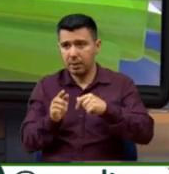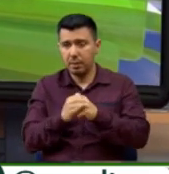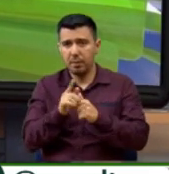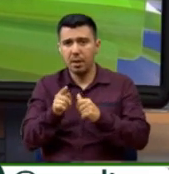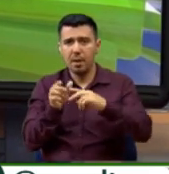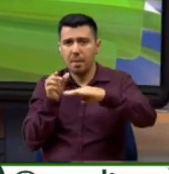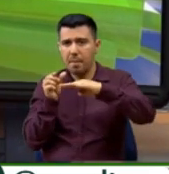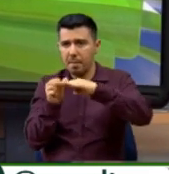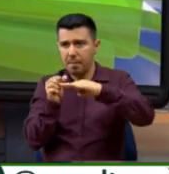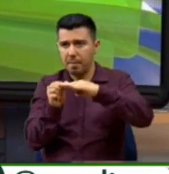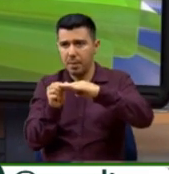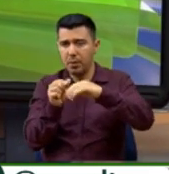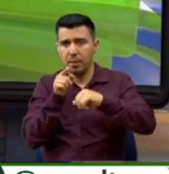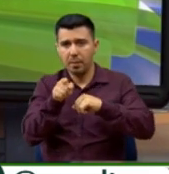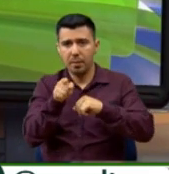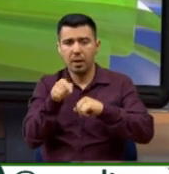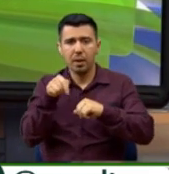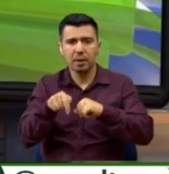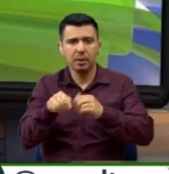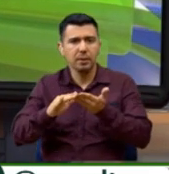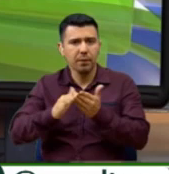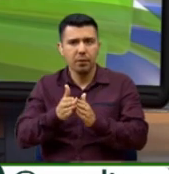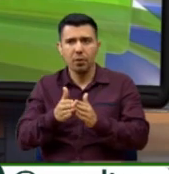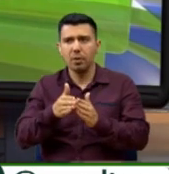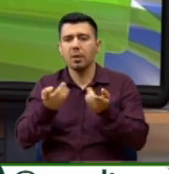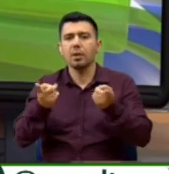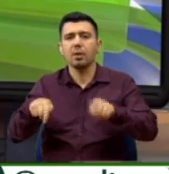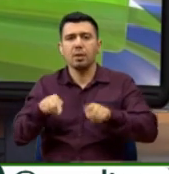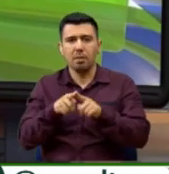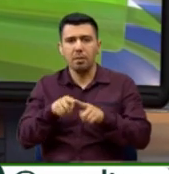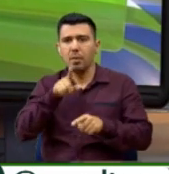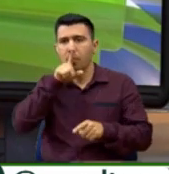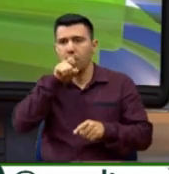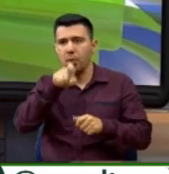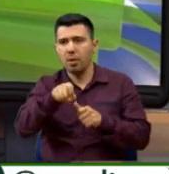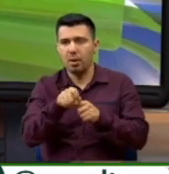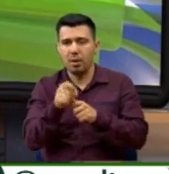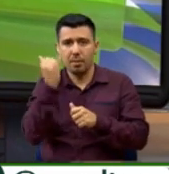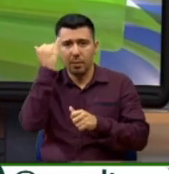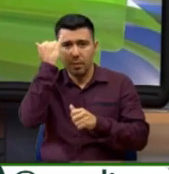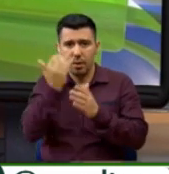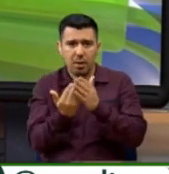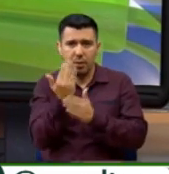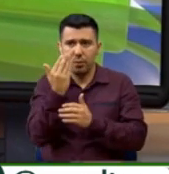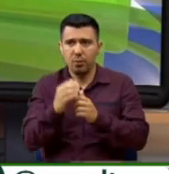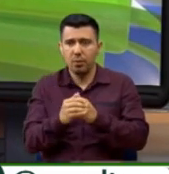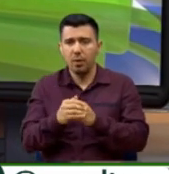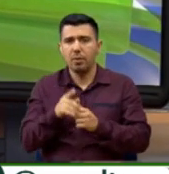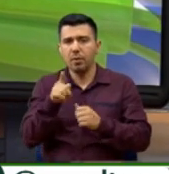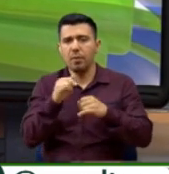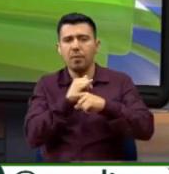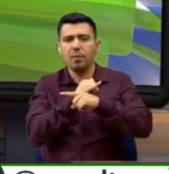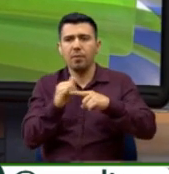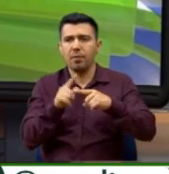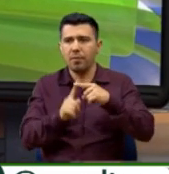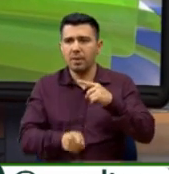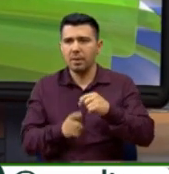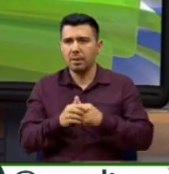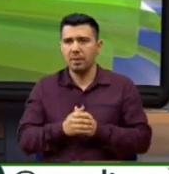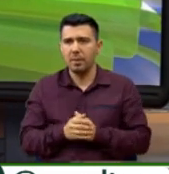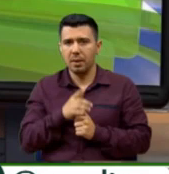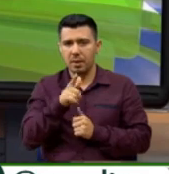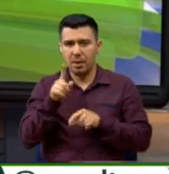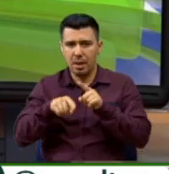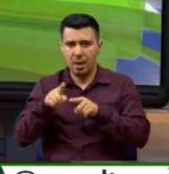que regirán en los municipios de Florida Blanca y también en Bucaramanga. Pero veamos cuáles serán esas vías alternas y qué zonas